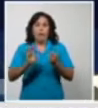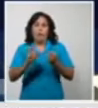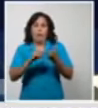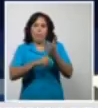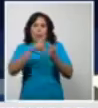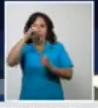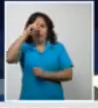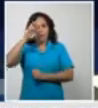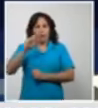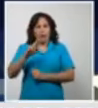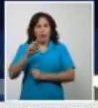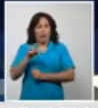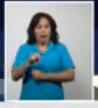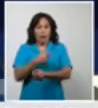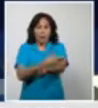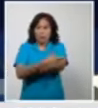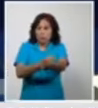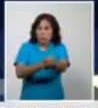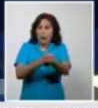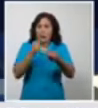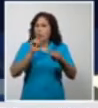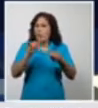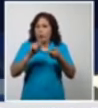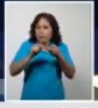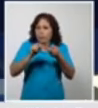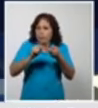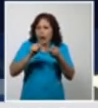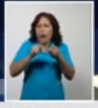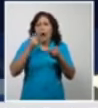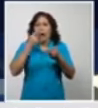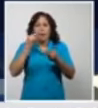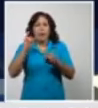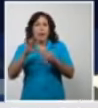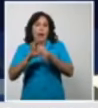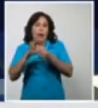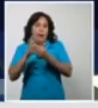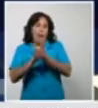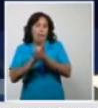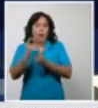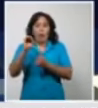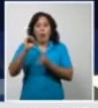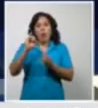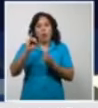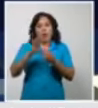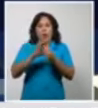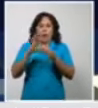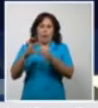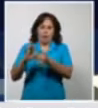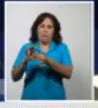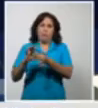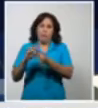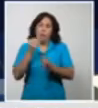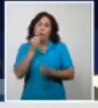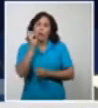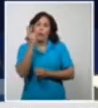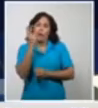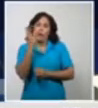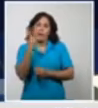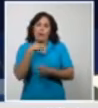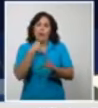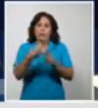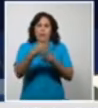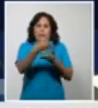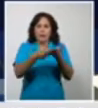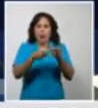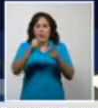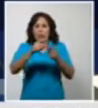tiempo real y ya es detectable mediante el IgM o IgG, que en el caso de la